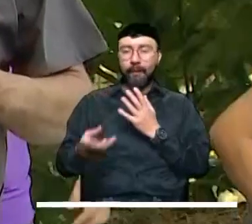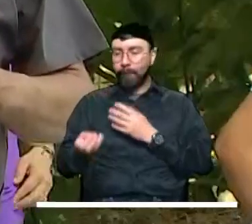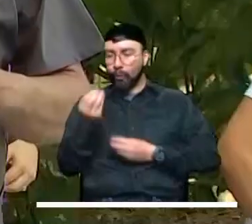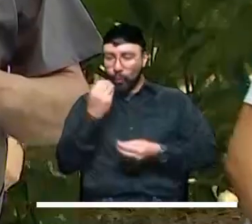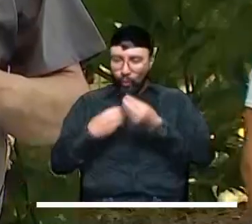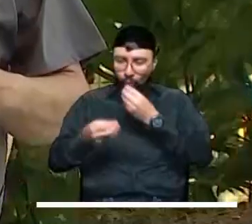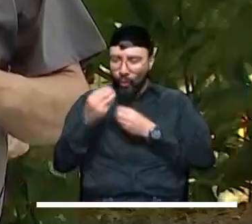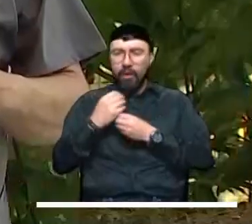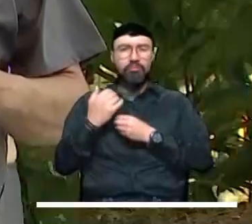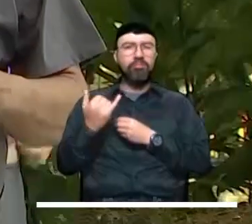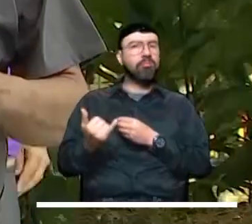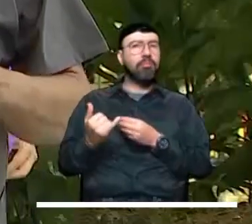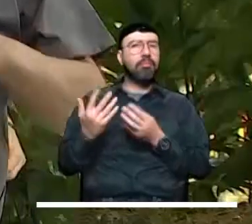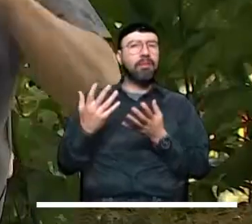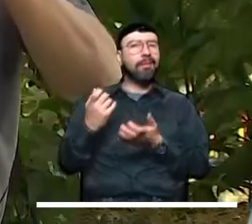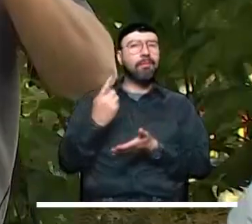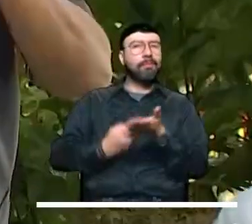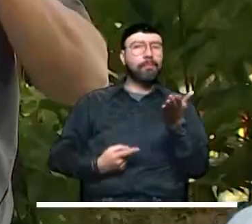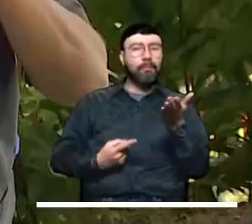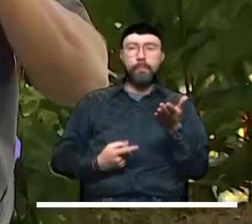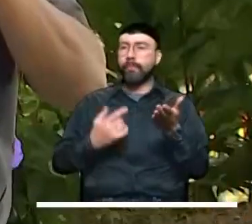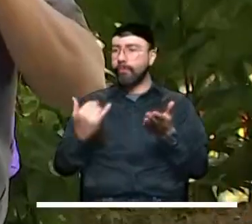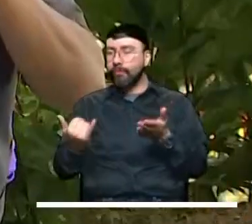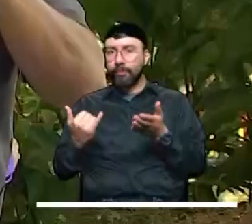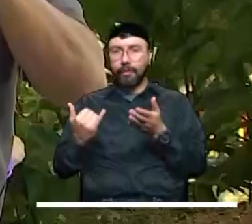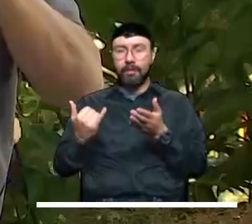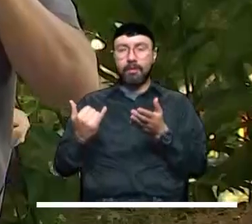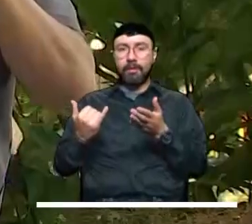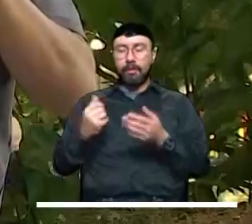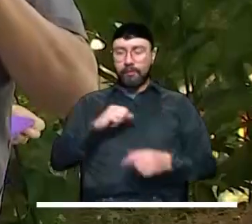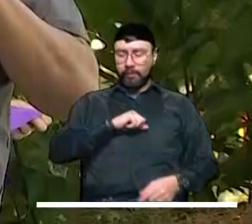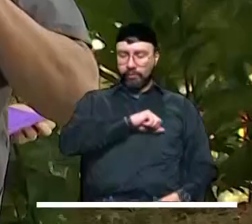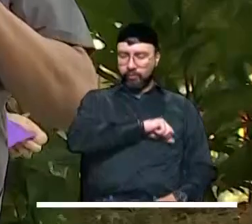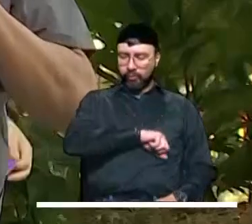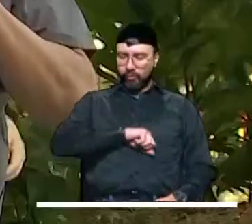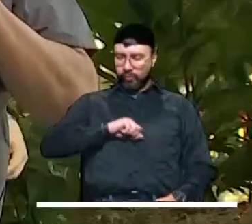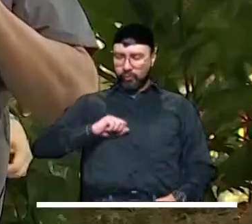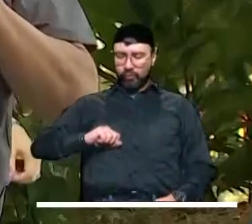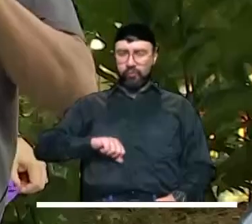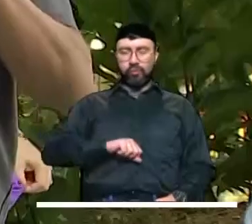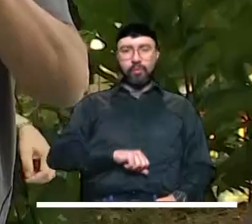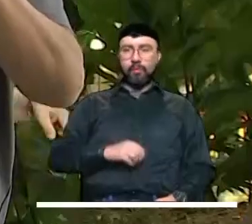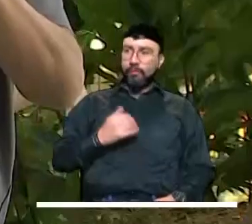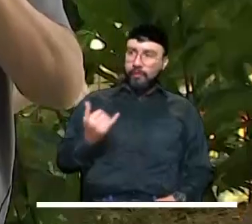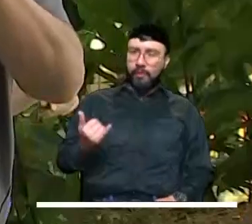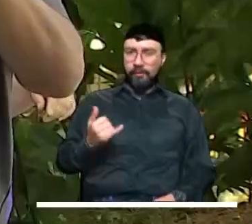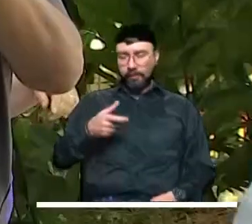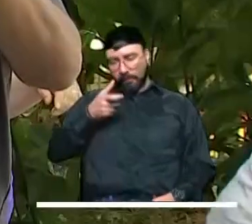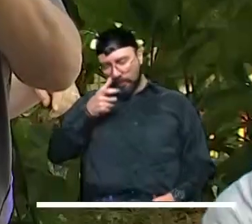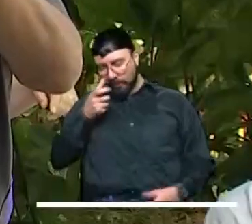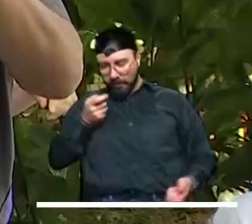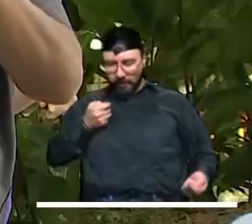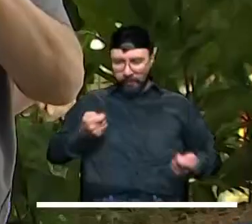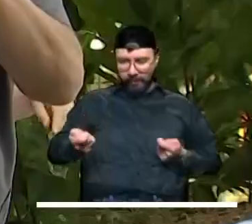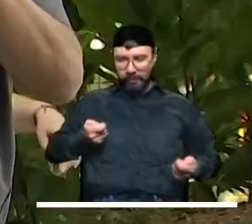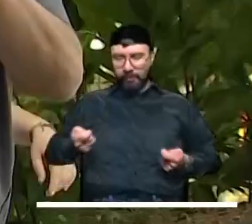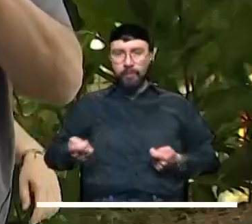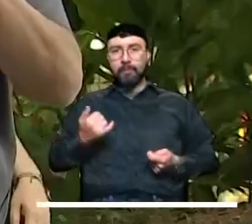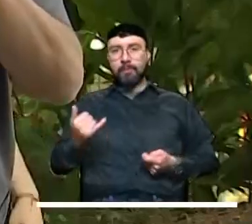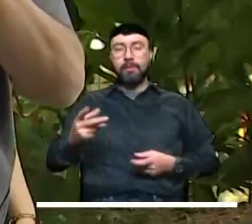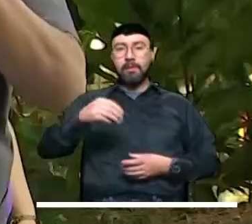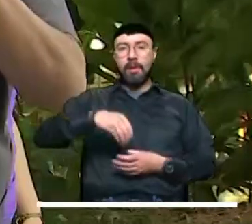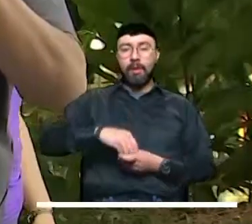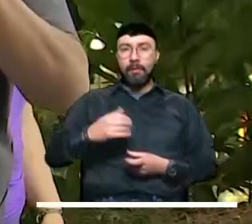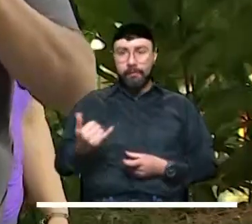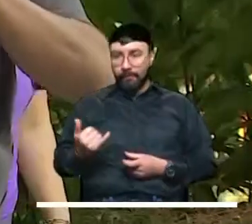metabolismo es precisamente ecográficamente hacer una medición del panículo tanto adiposo de la